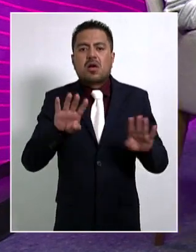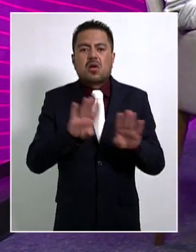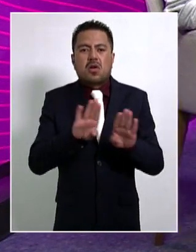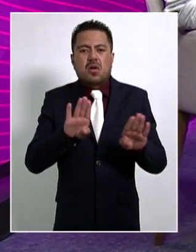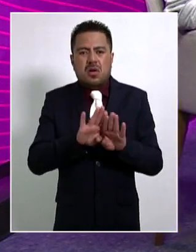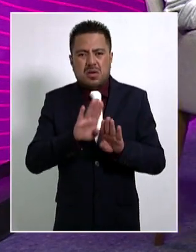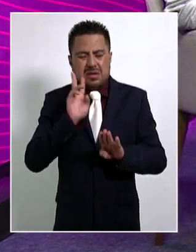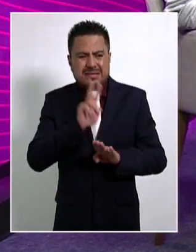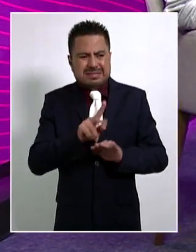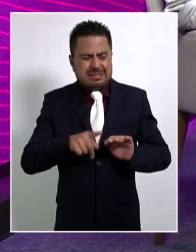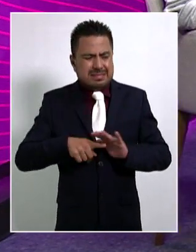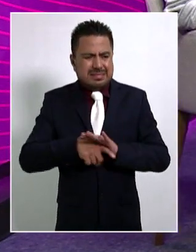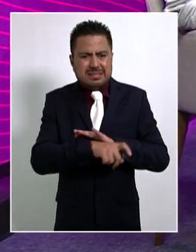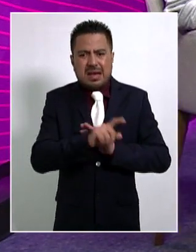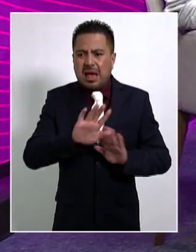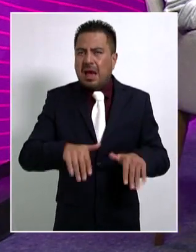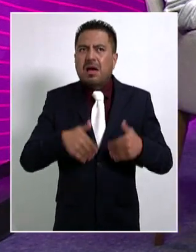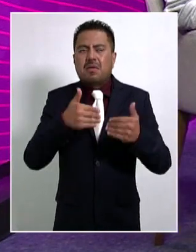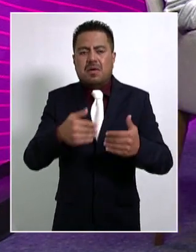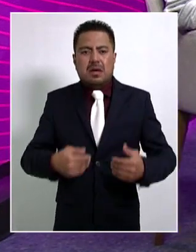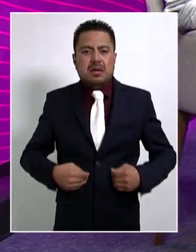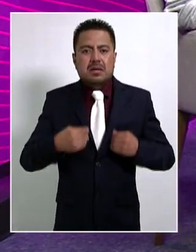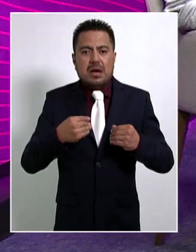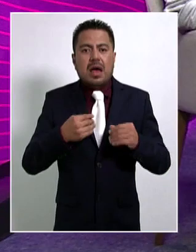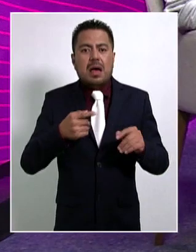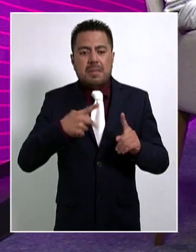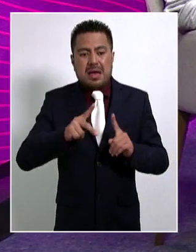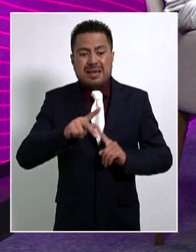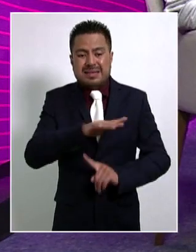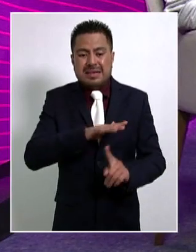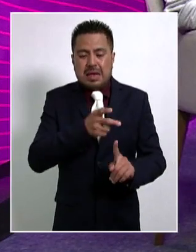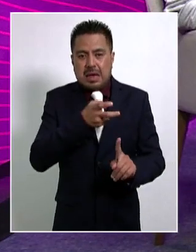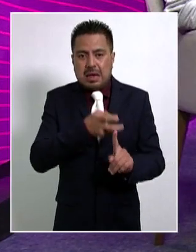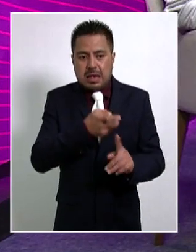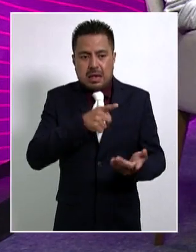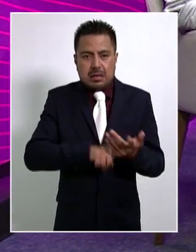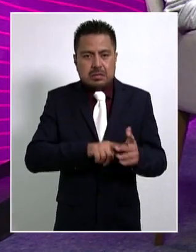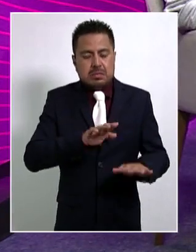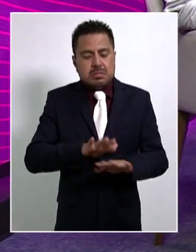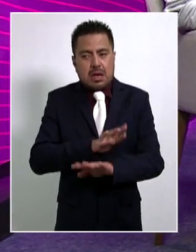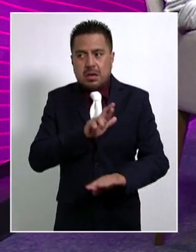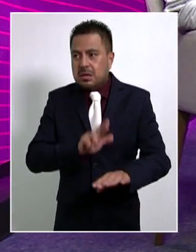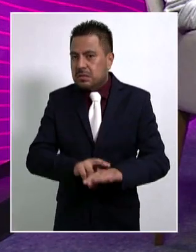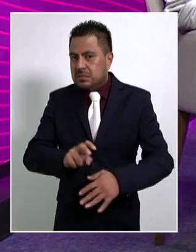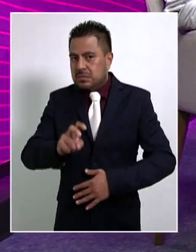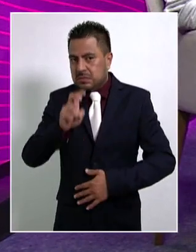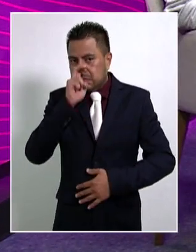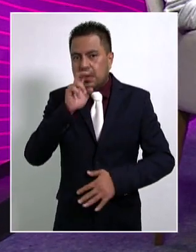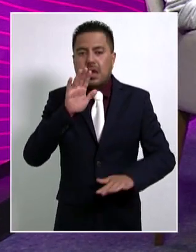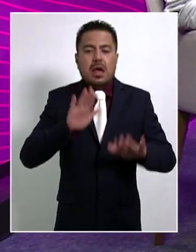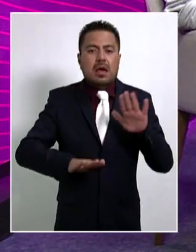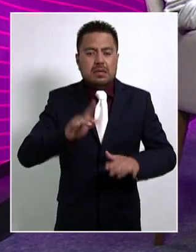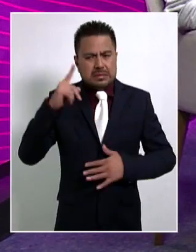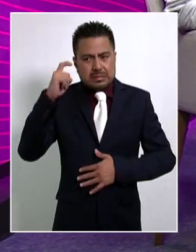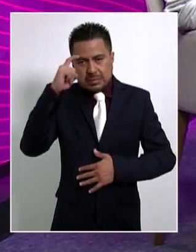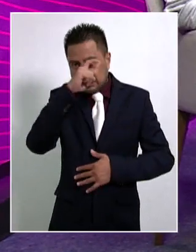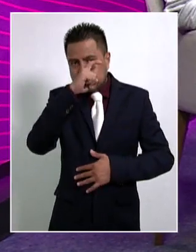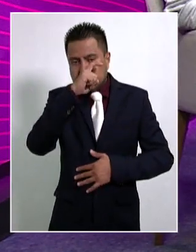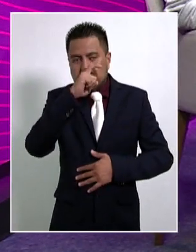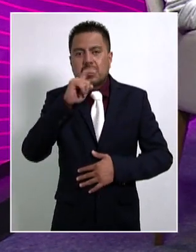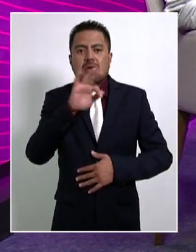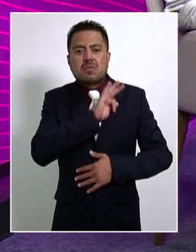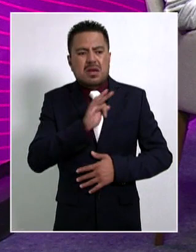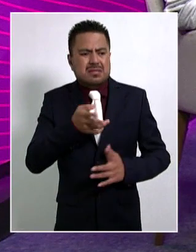de microcosmos de lo que se vive afuera, ¿no? Pero que en un ambiente muy extremo, en ocasiones pues muy difícil, puede